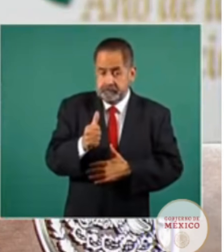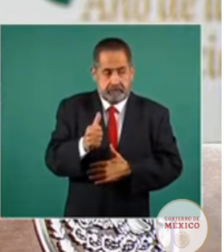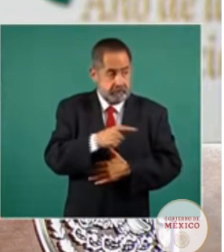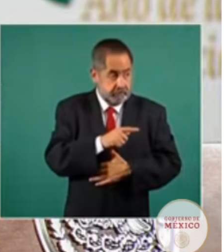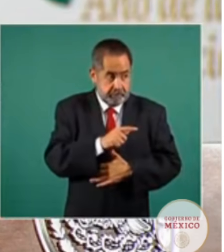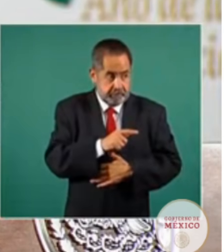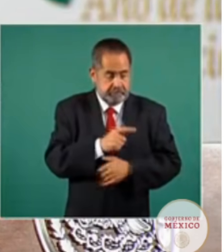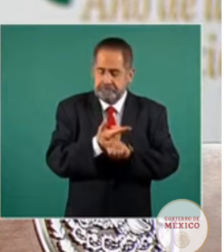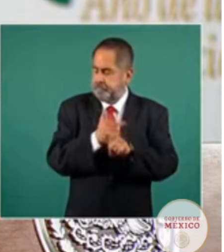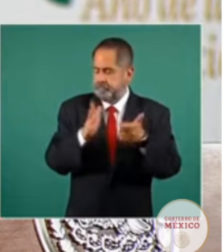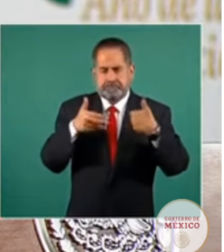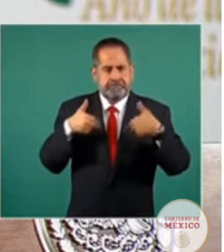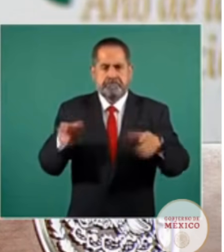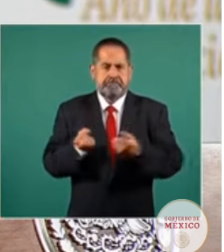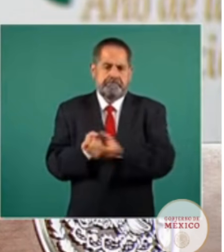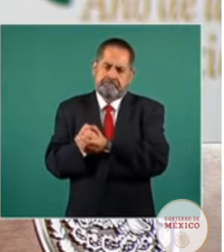liberados.